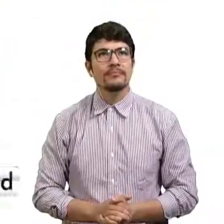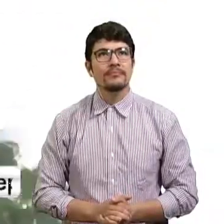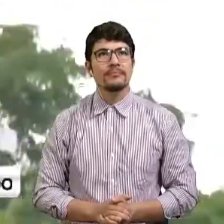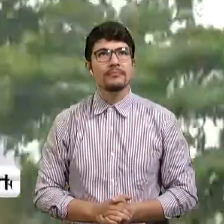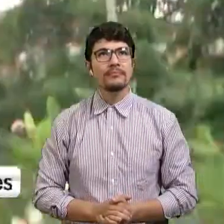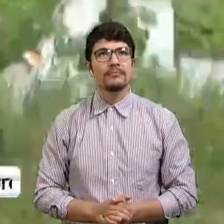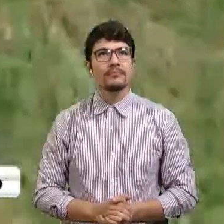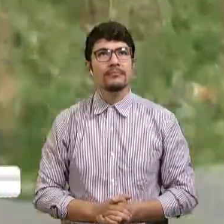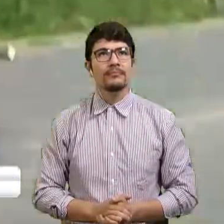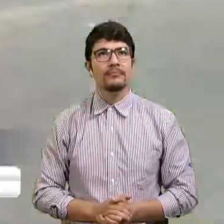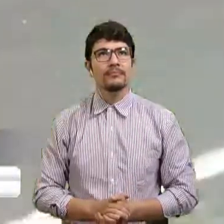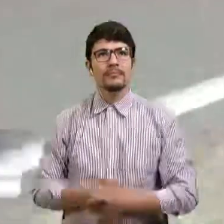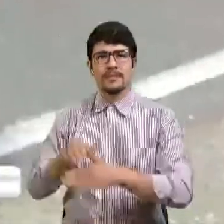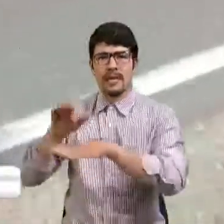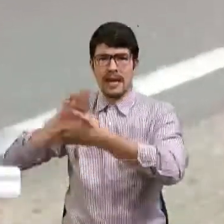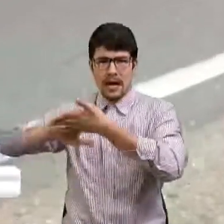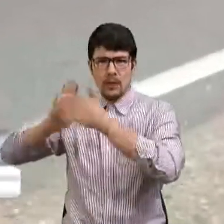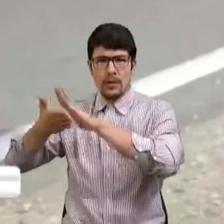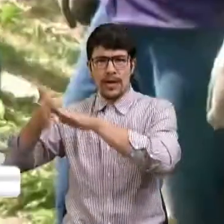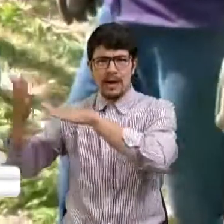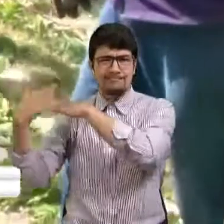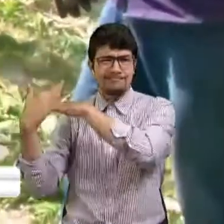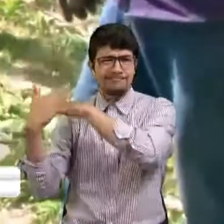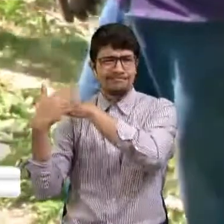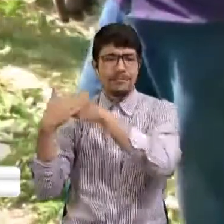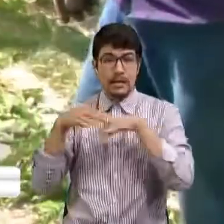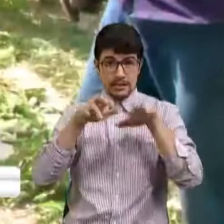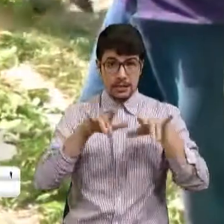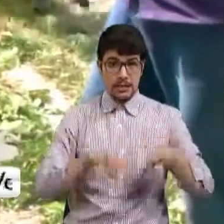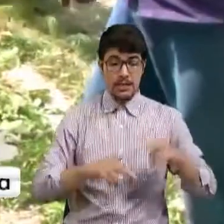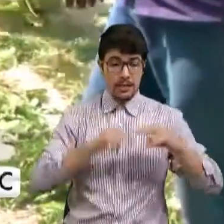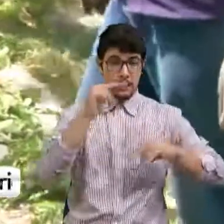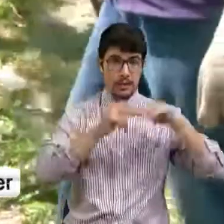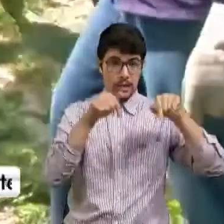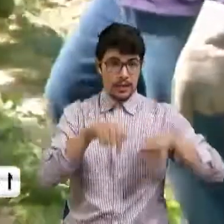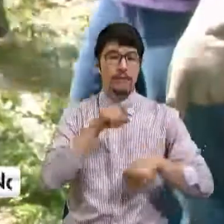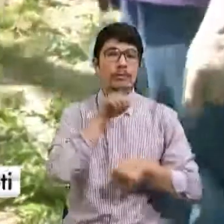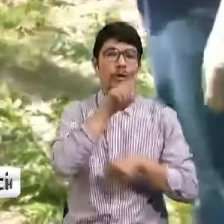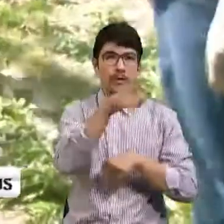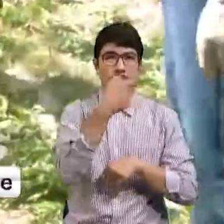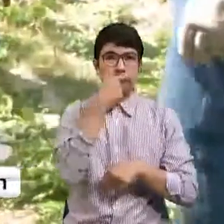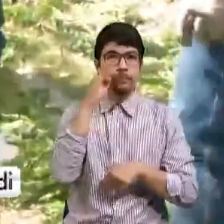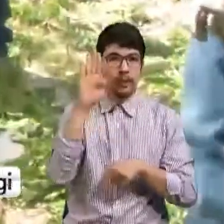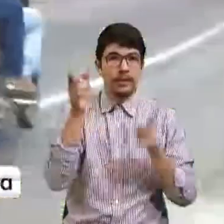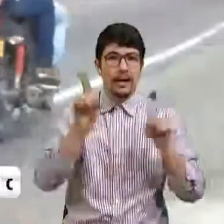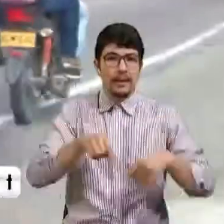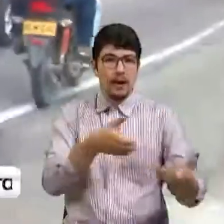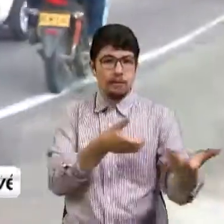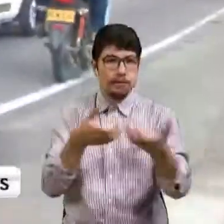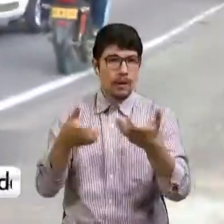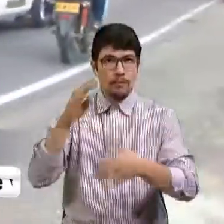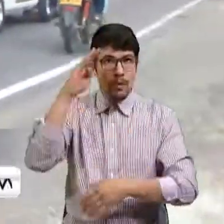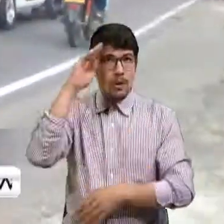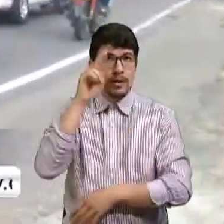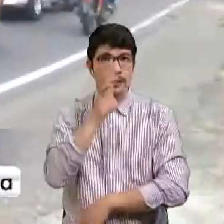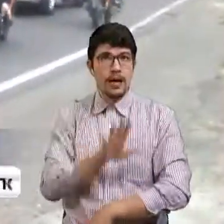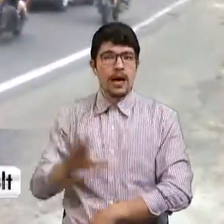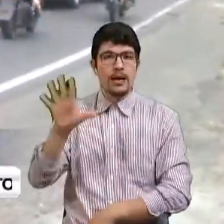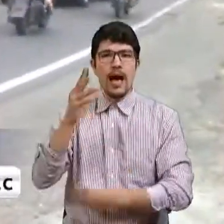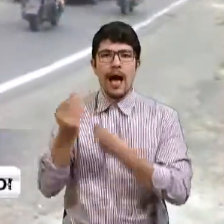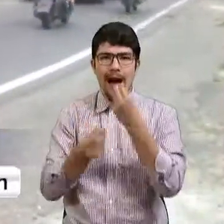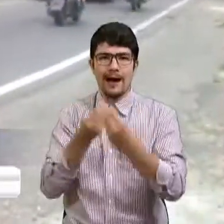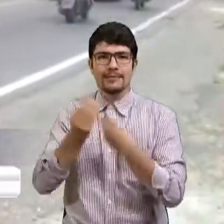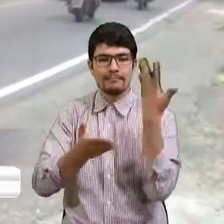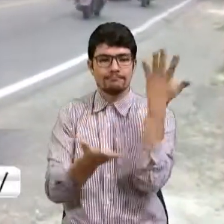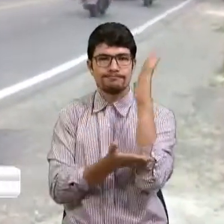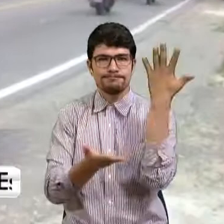atendiendo el llamado de la comunidad secretaria de infraestructura de bucaramanga dirección de tránsito cuerpo de bomberos y policía nacional realizaron